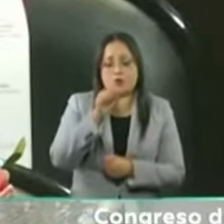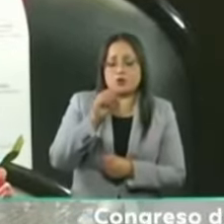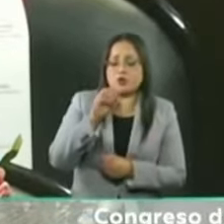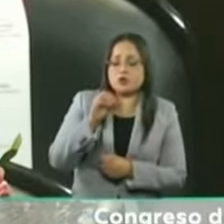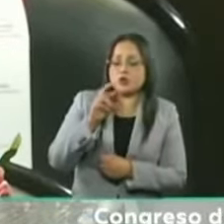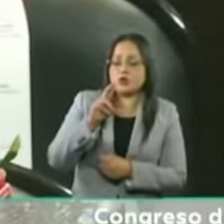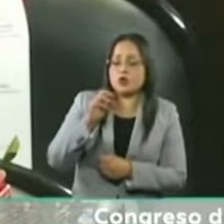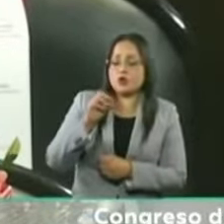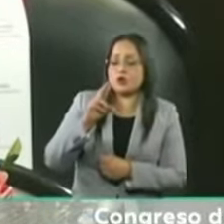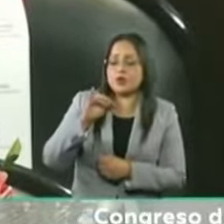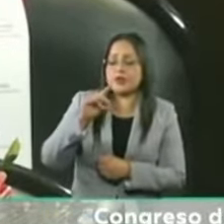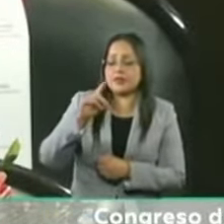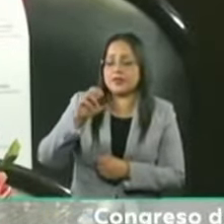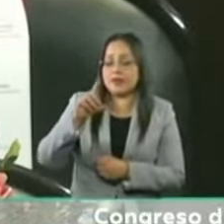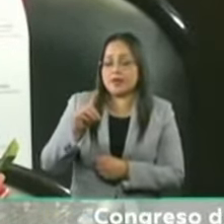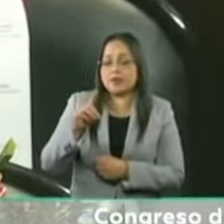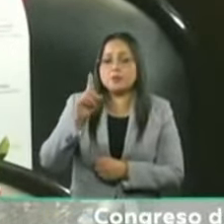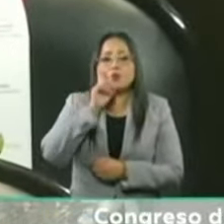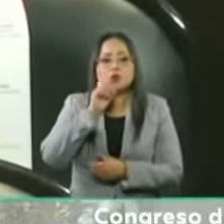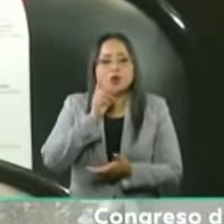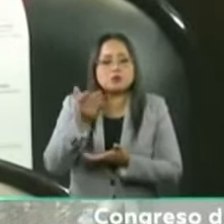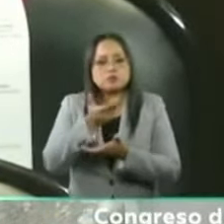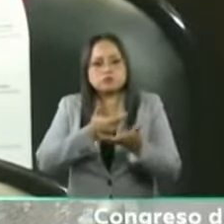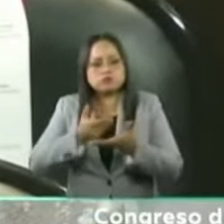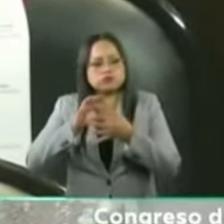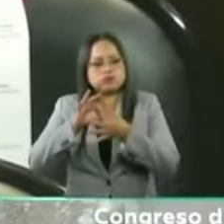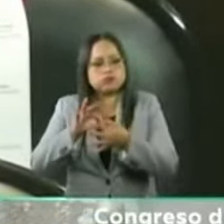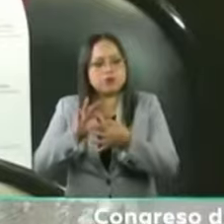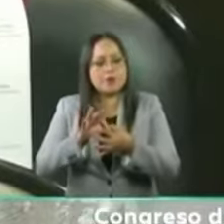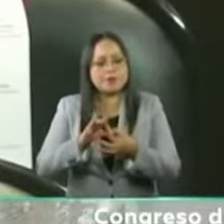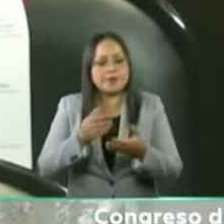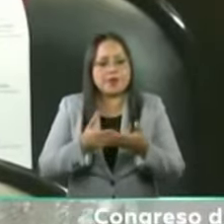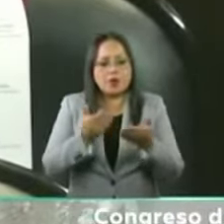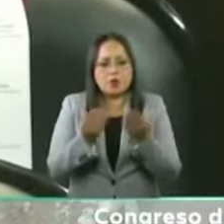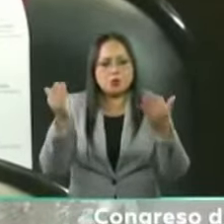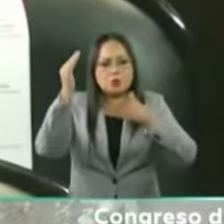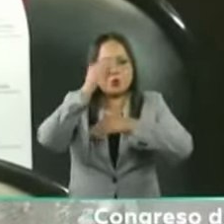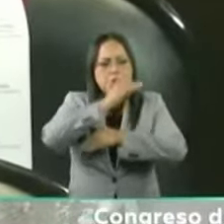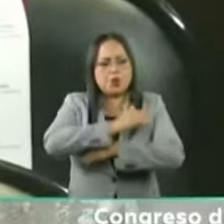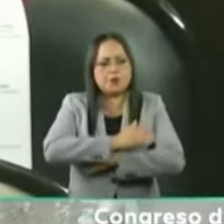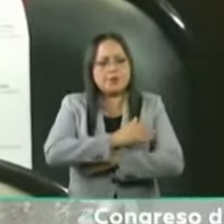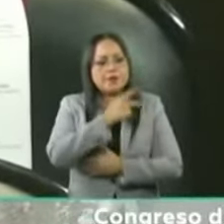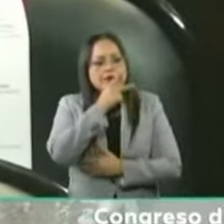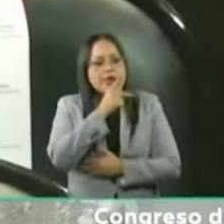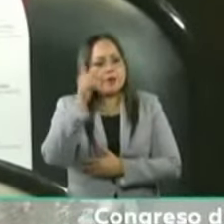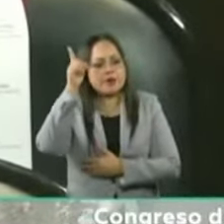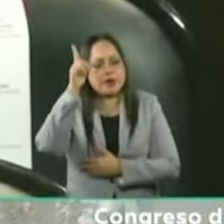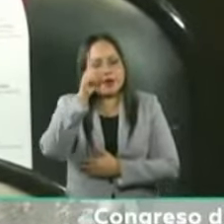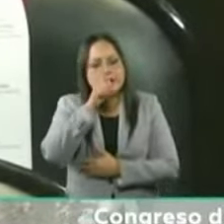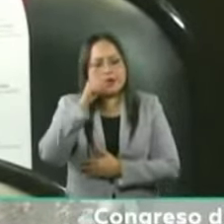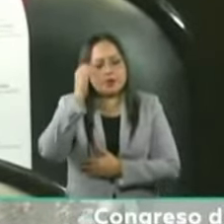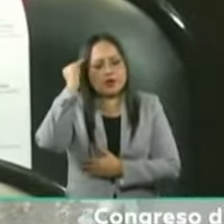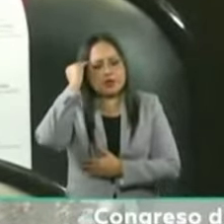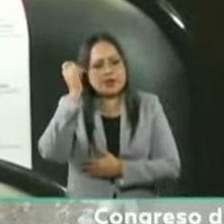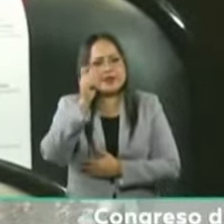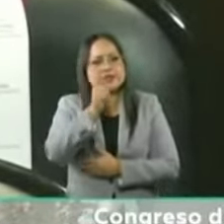dio a conocer ayer en un video, y bordado a mano con aguja por una